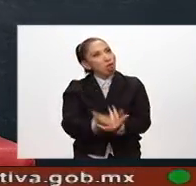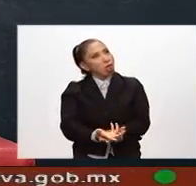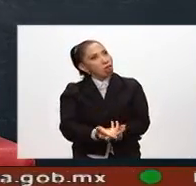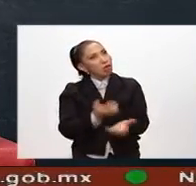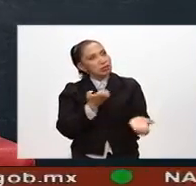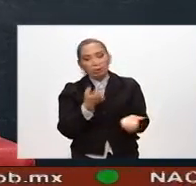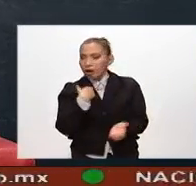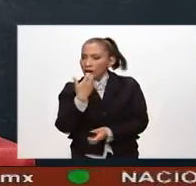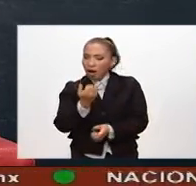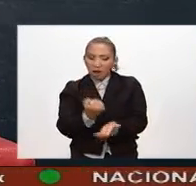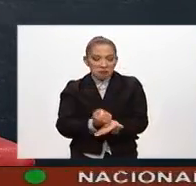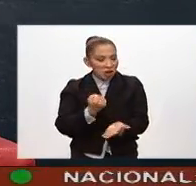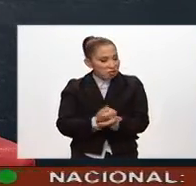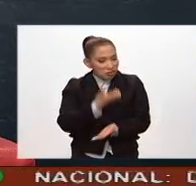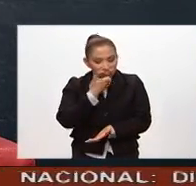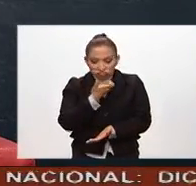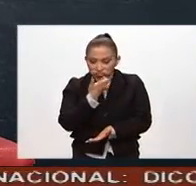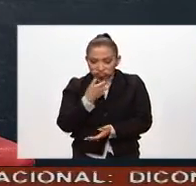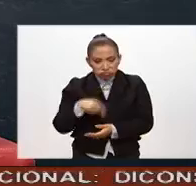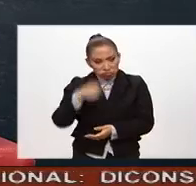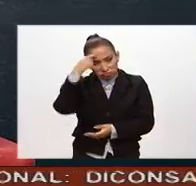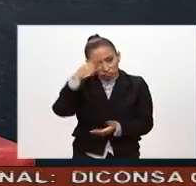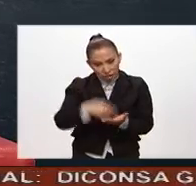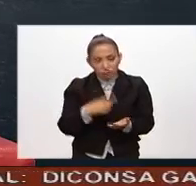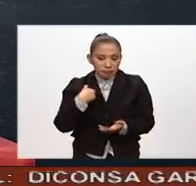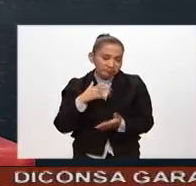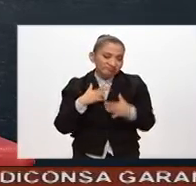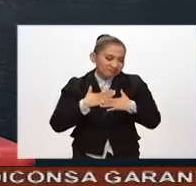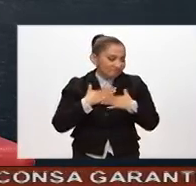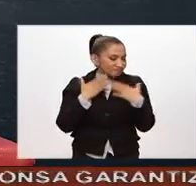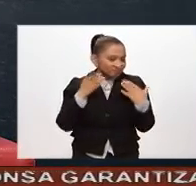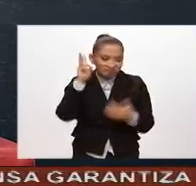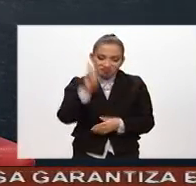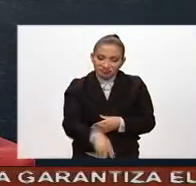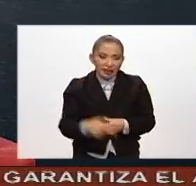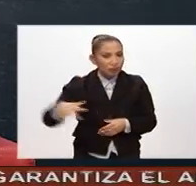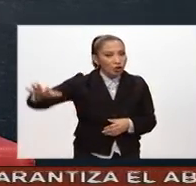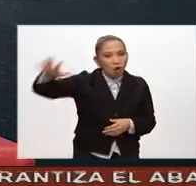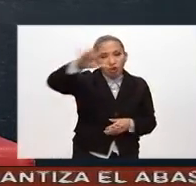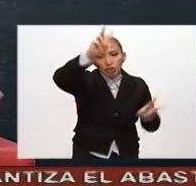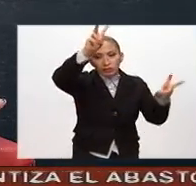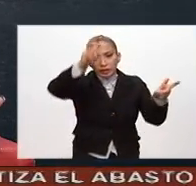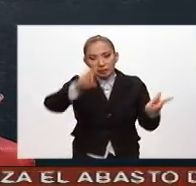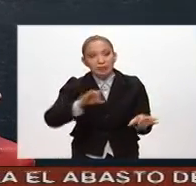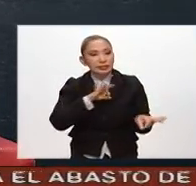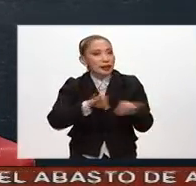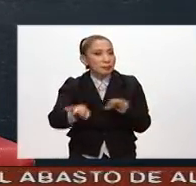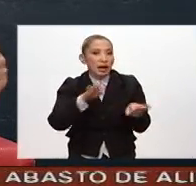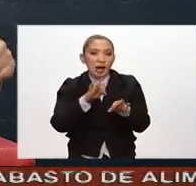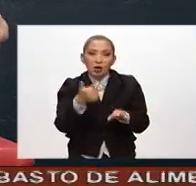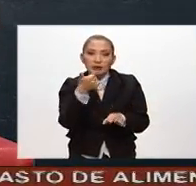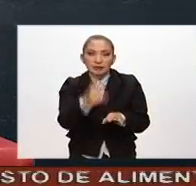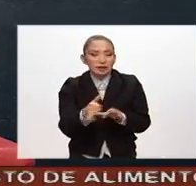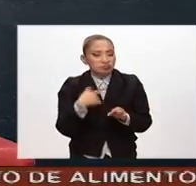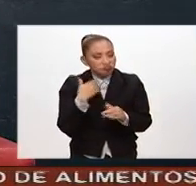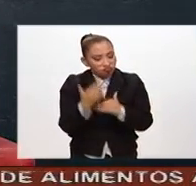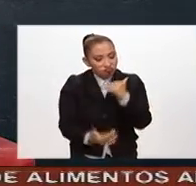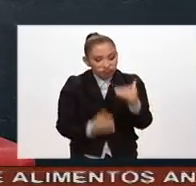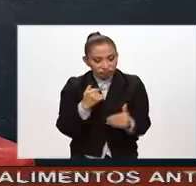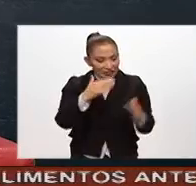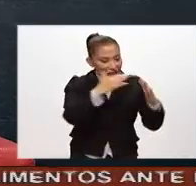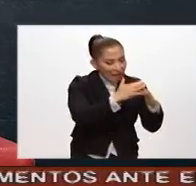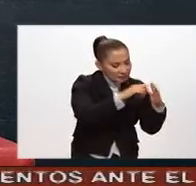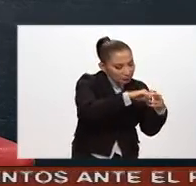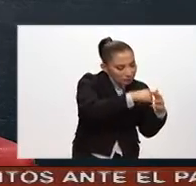periodo de ejercicio, ¿no? Sí creemos, nosotros estamos convencidos de que aquí, como en todos los temas, pues es un trabajo sinérgico. Hay que actuar desde el